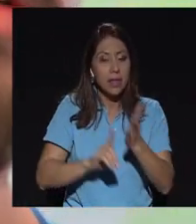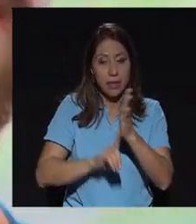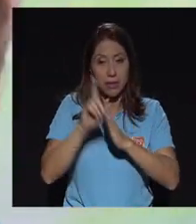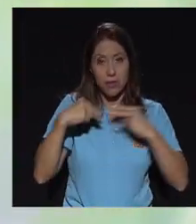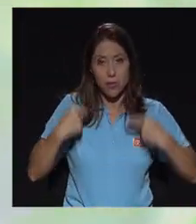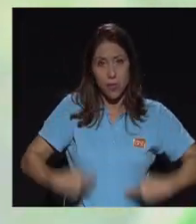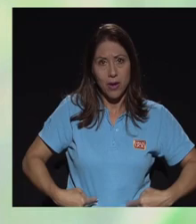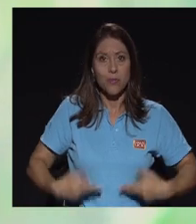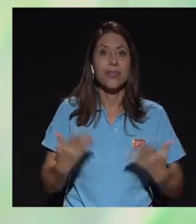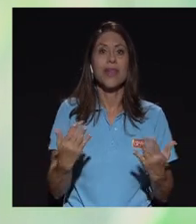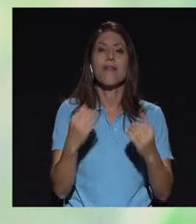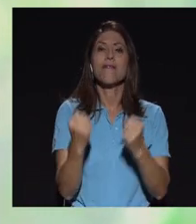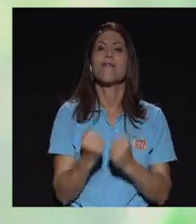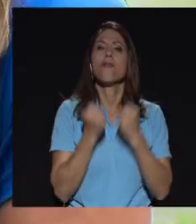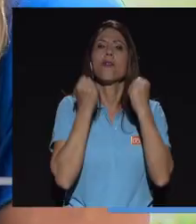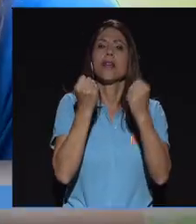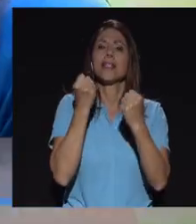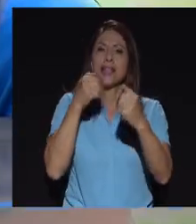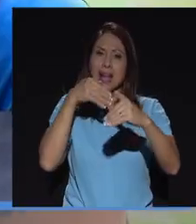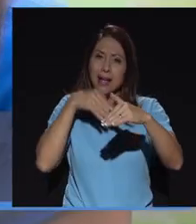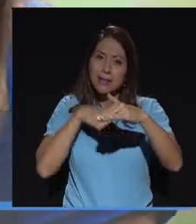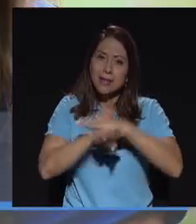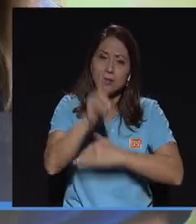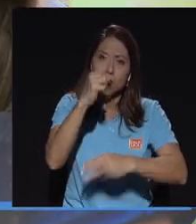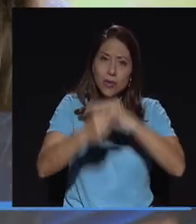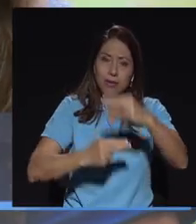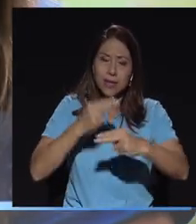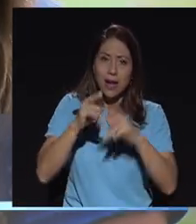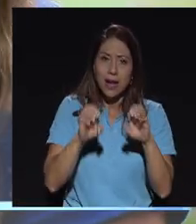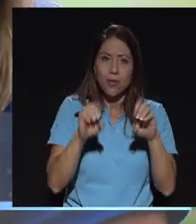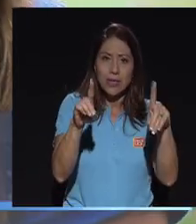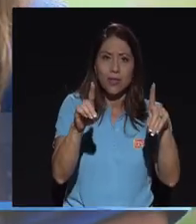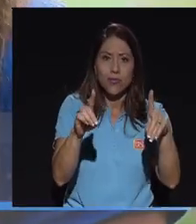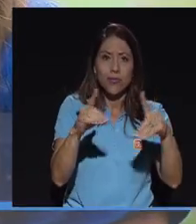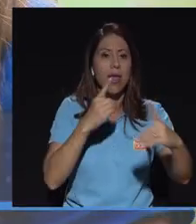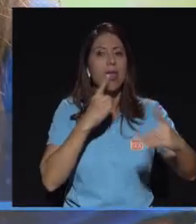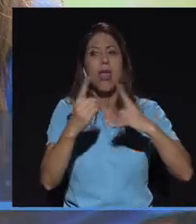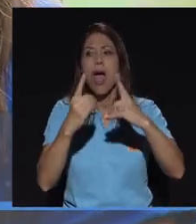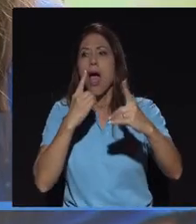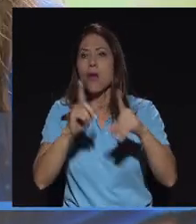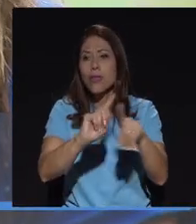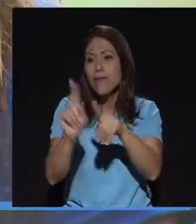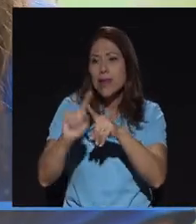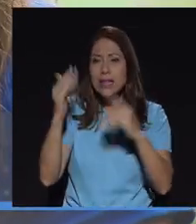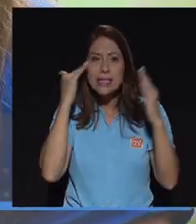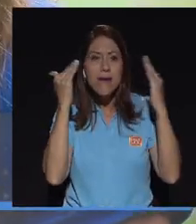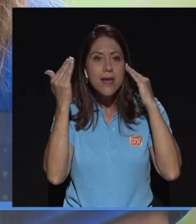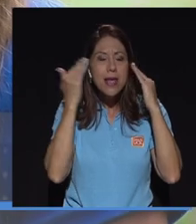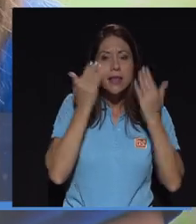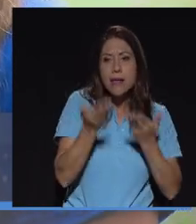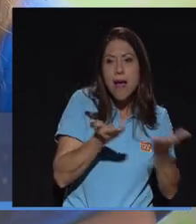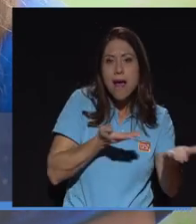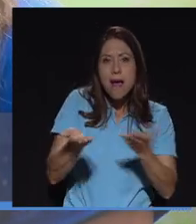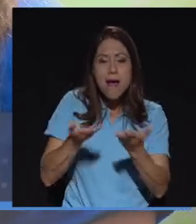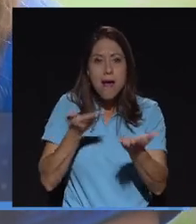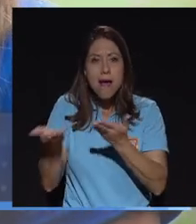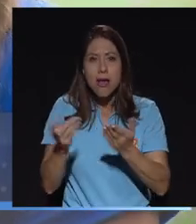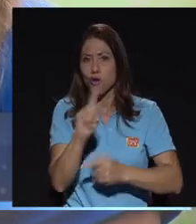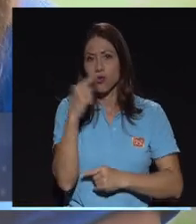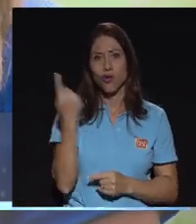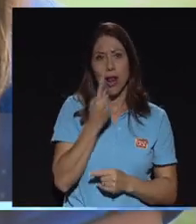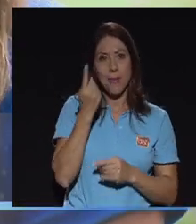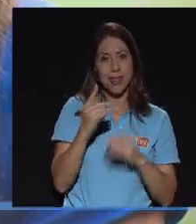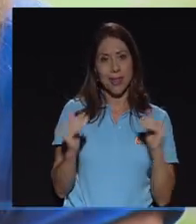acceso universal a la educación, fortalecer lo que es el diálogo de saberes. La idea es que no solamente trabajemos acá